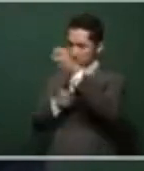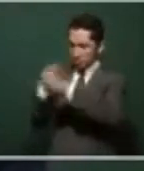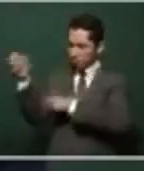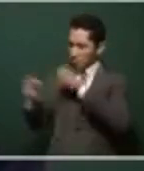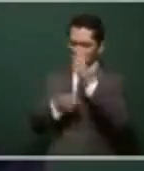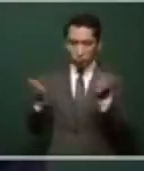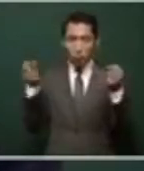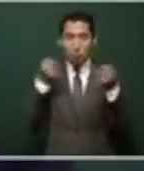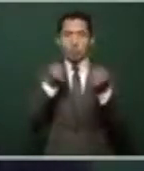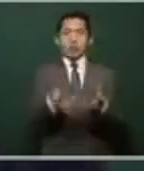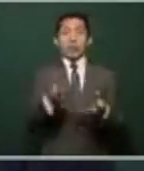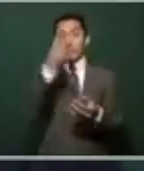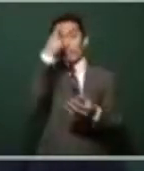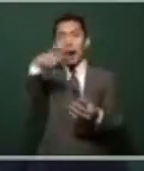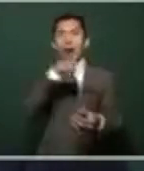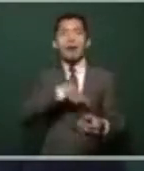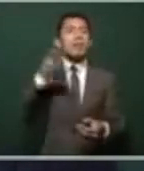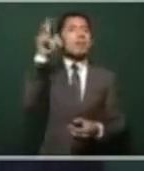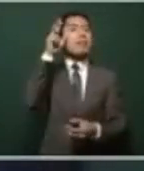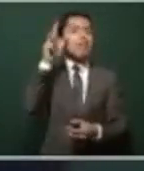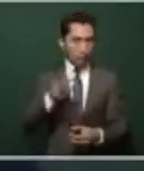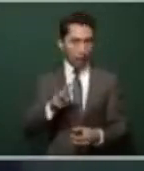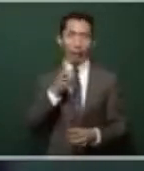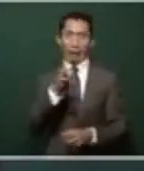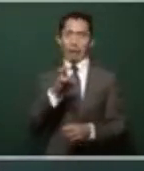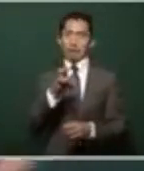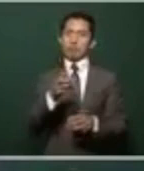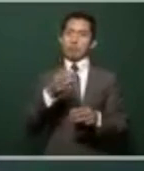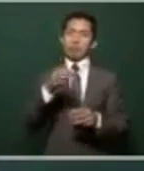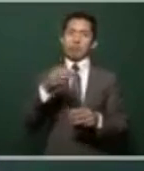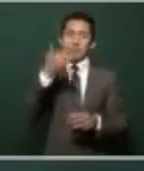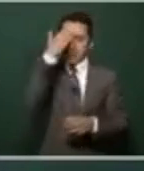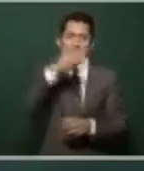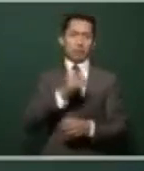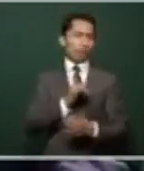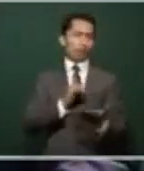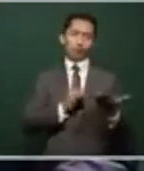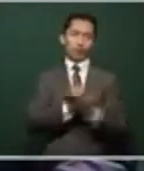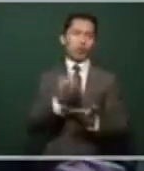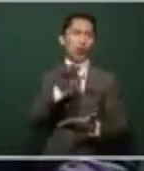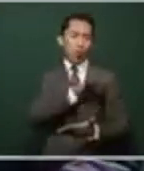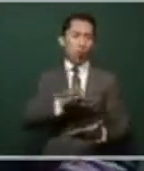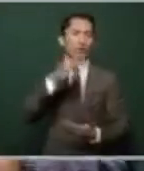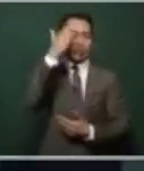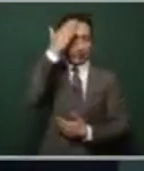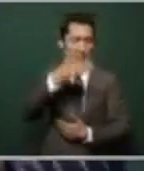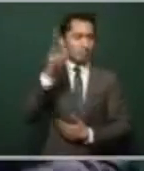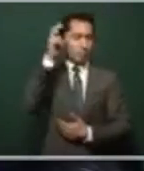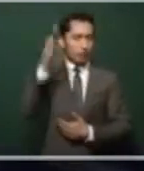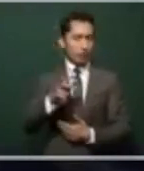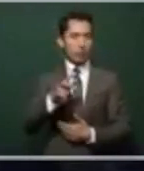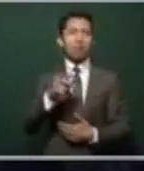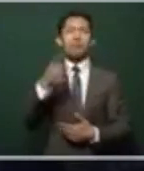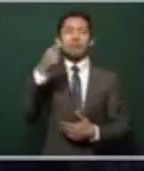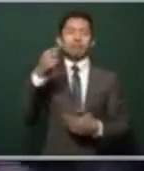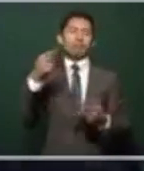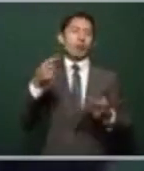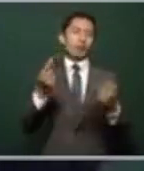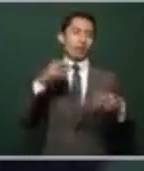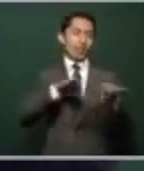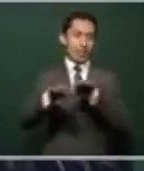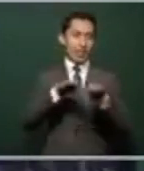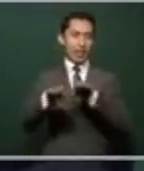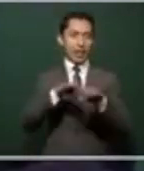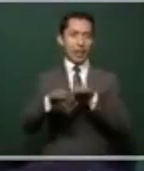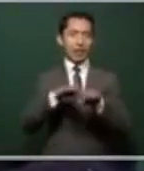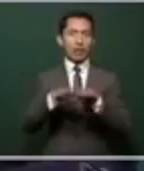seguridad, porque Hidalgo ha decidido privilegiar, como muchos en Hidalgo ya lo saben, sobre todo la prensa hidalguense, un